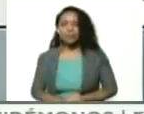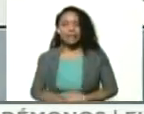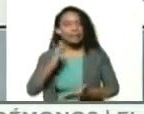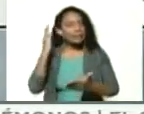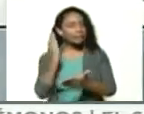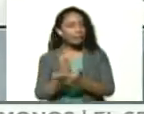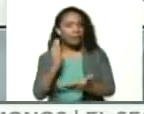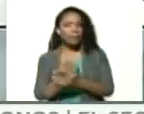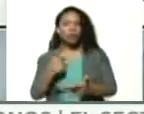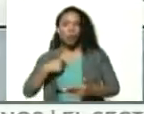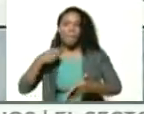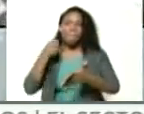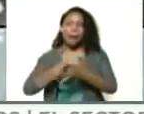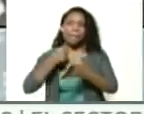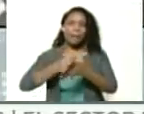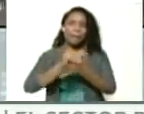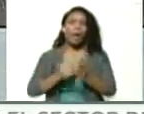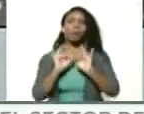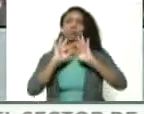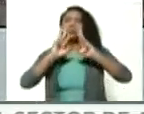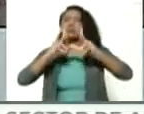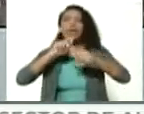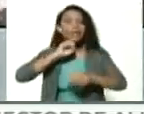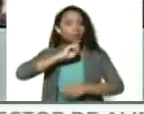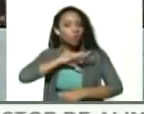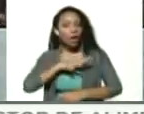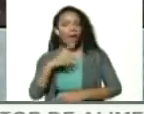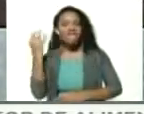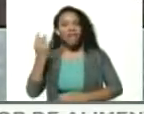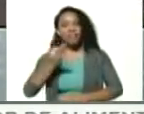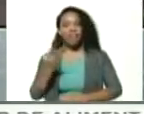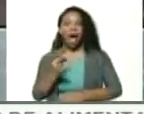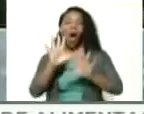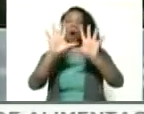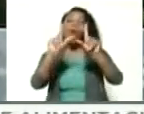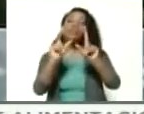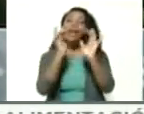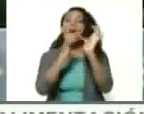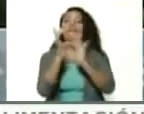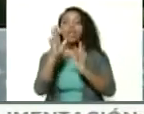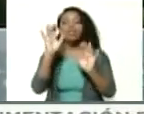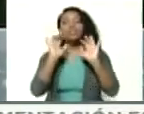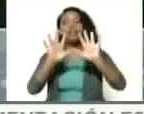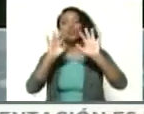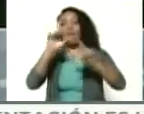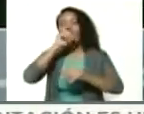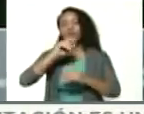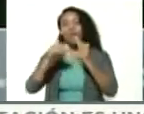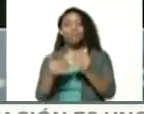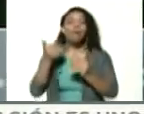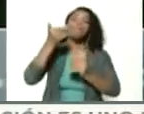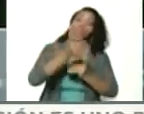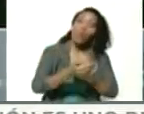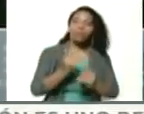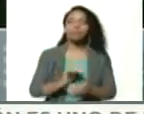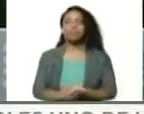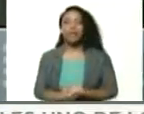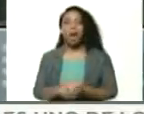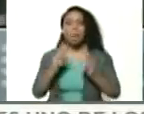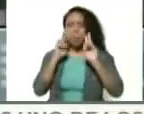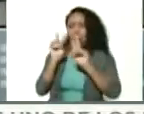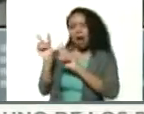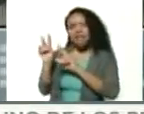Siempre voy a insistir, contar la historia de la verdad. 11 de abril, 19 años después. Vamos a ver un